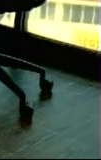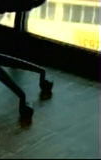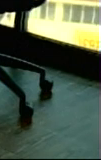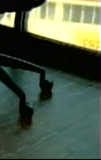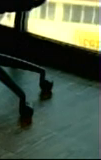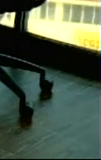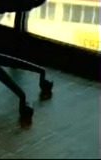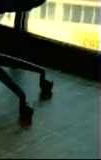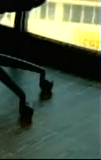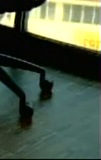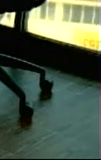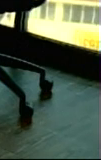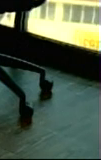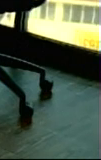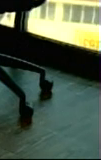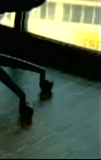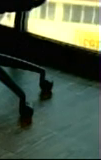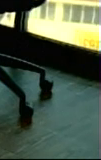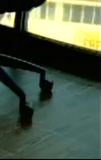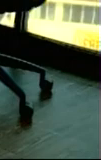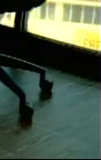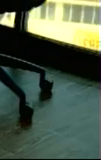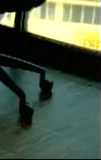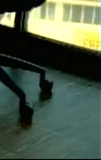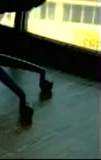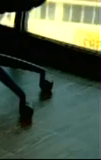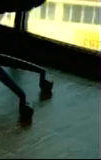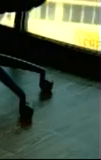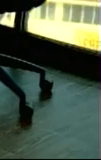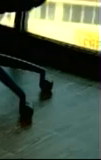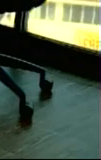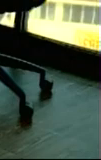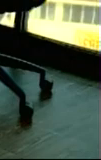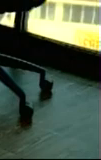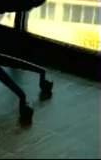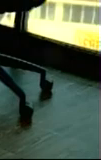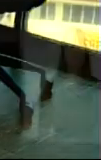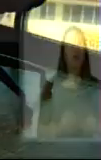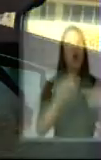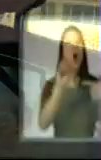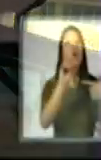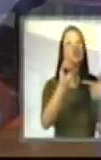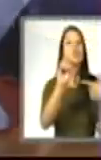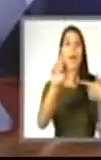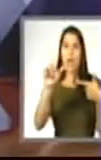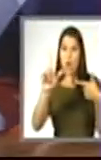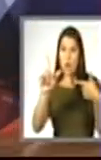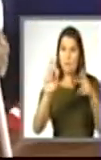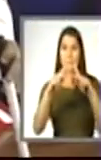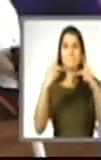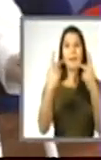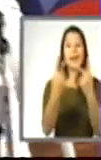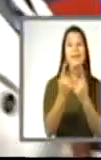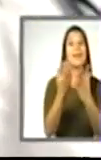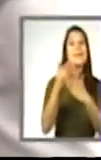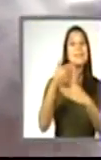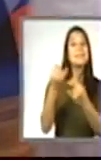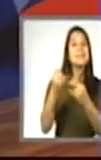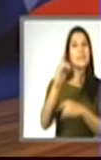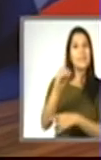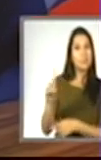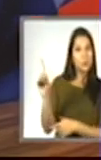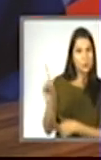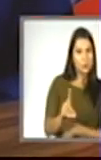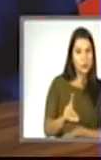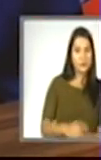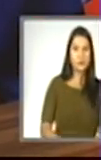próximo, de este jueves en 8. No lo sabemos si van a estar los 13, pero bueno, Francisco Barahona, ¿cómo los vio usted?